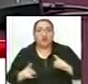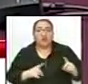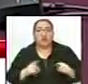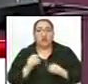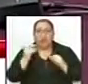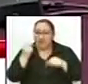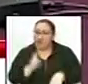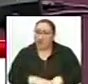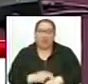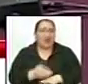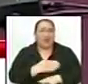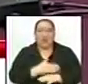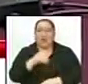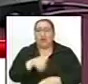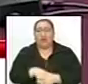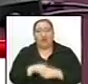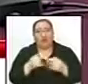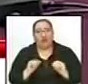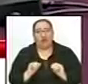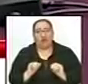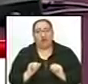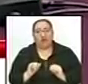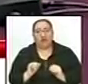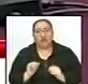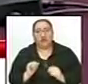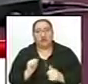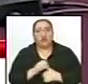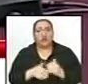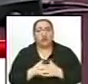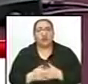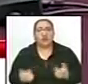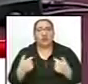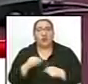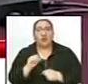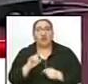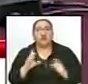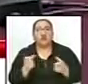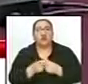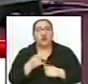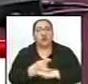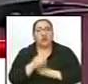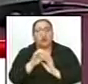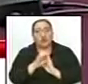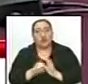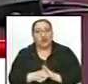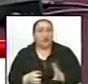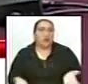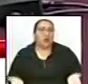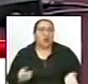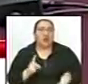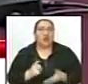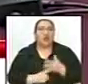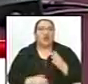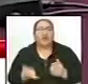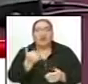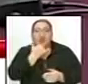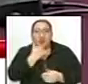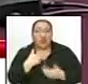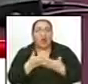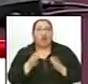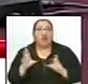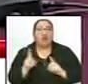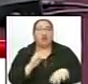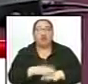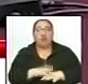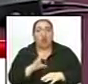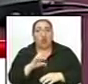debatir previamente, antes de la votación del informe, lo que viene de la subcomisión de acusaciones constitucionales. Sino lo que pasa es que hemos abierto un debate